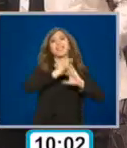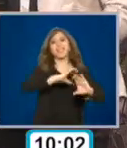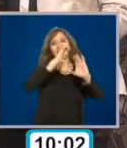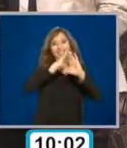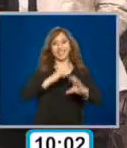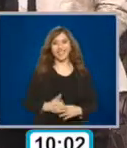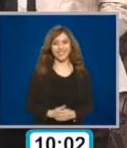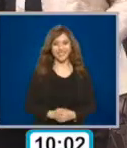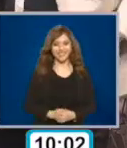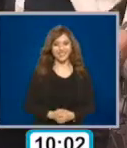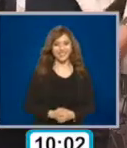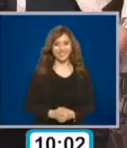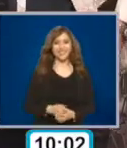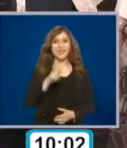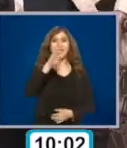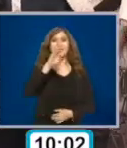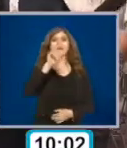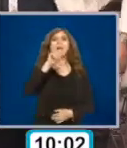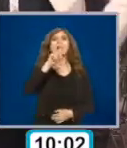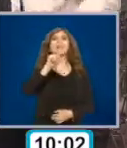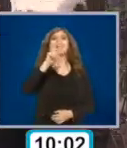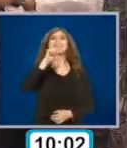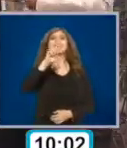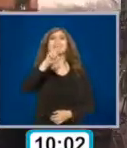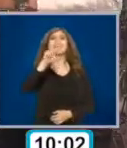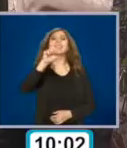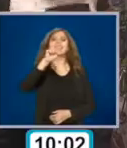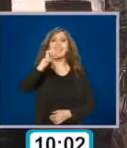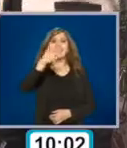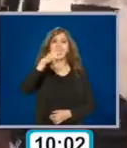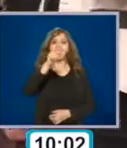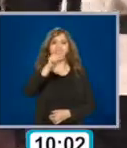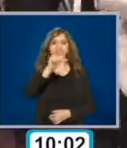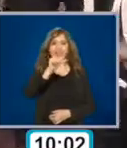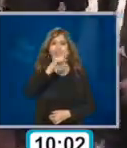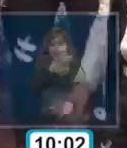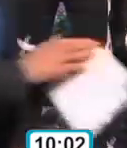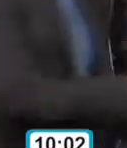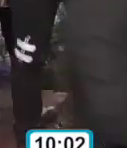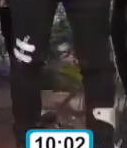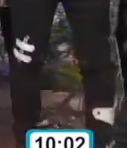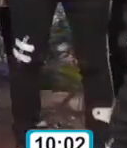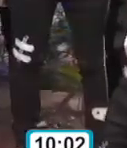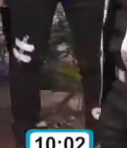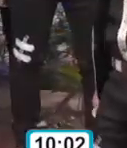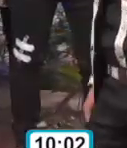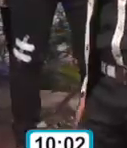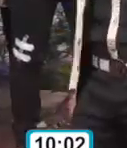cantar. Ande pues, banda Tierra Sagrada con nosotros en tus ciudades. ¡Venga!